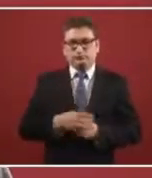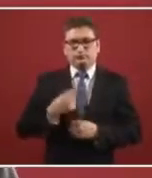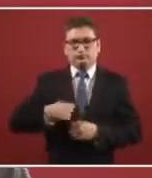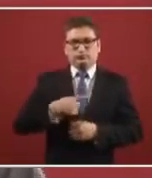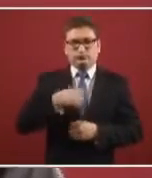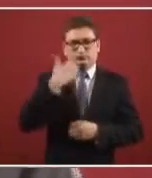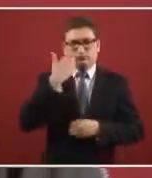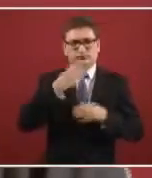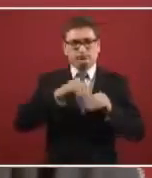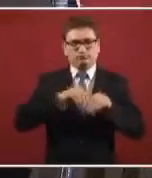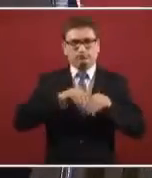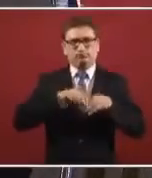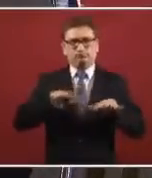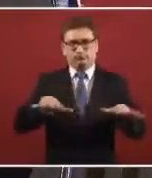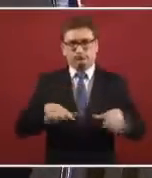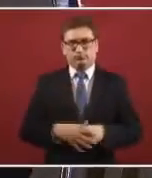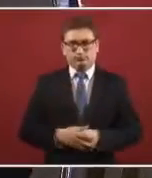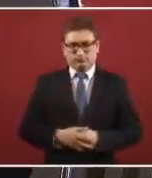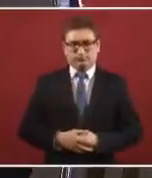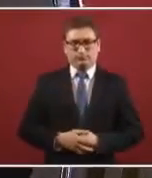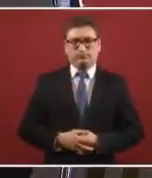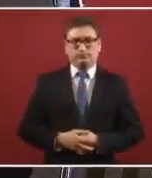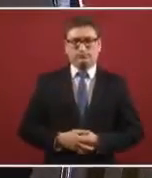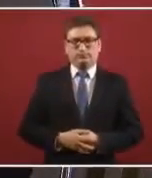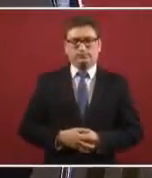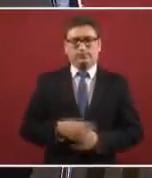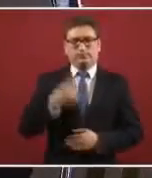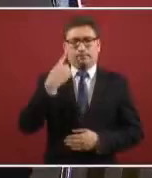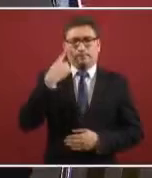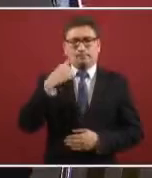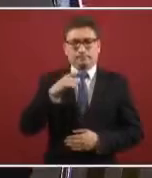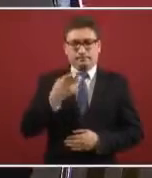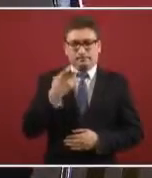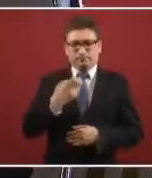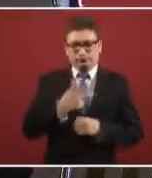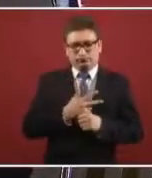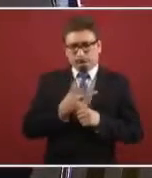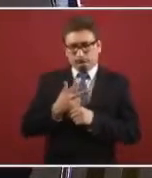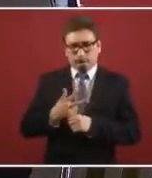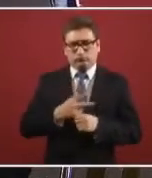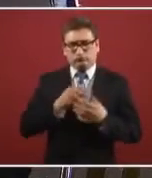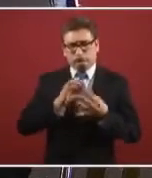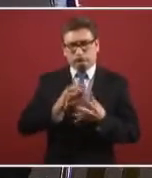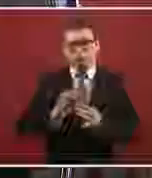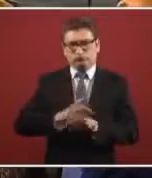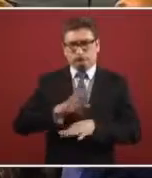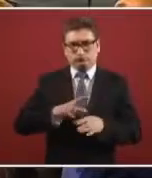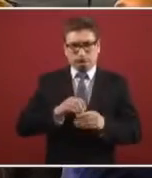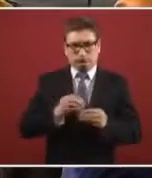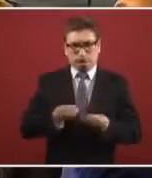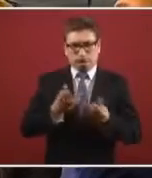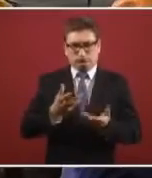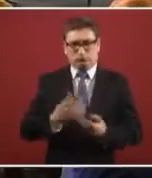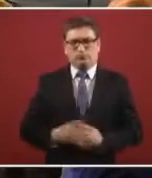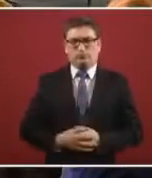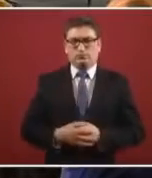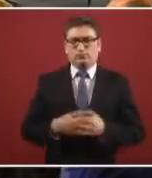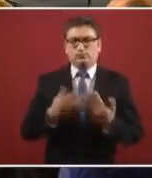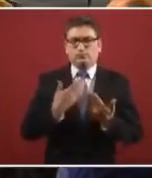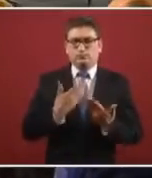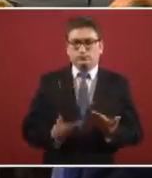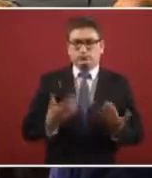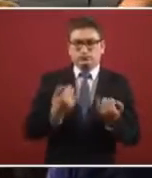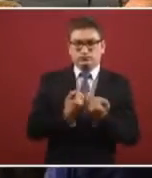medios públicos and that we're going to de be using comunicación the para public este media proceso de uh, rendición de cuentas. to Vamos a to presentar make this primero el matter promocional